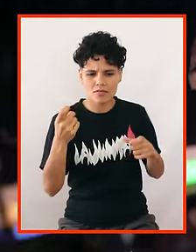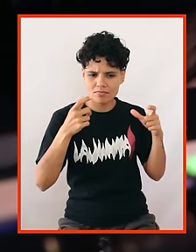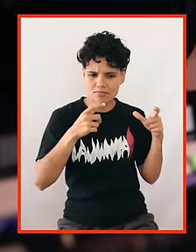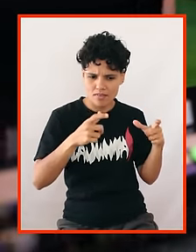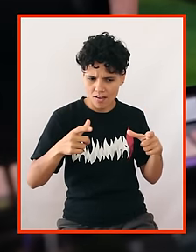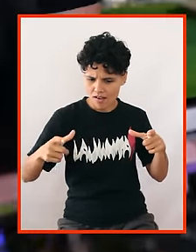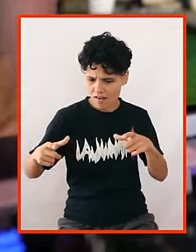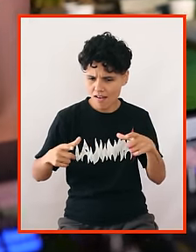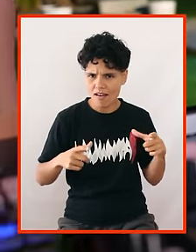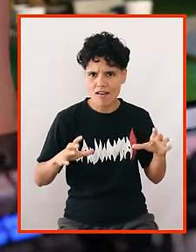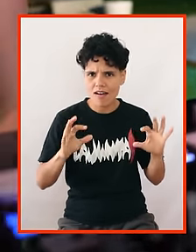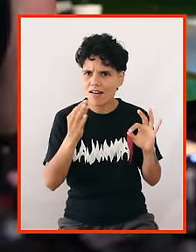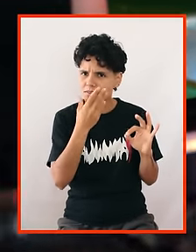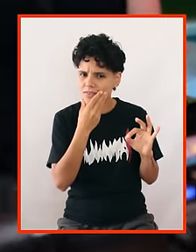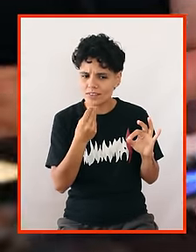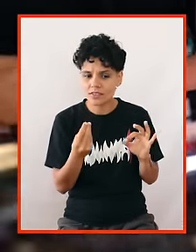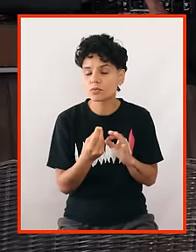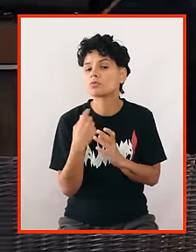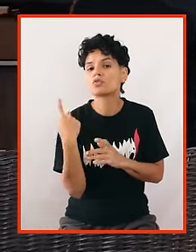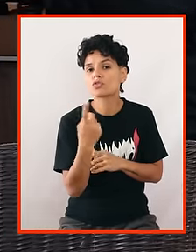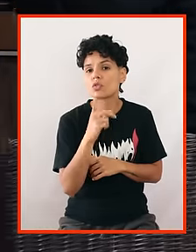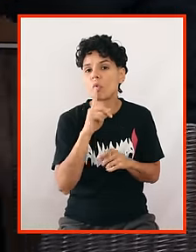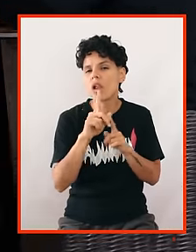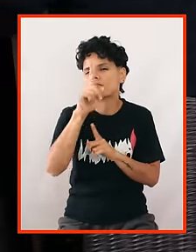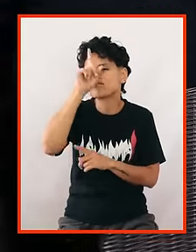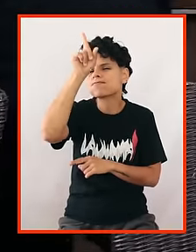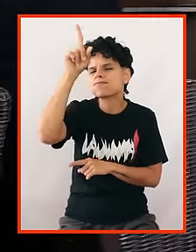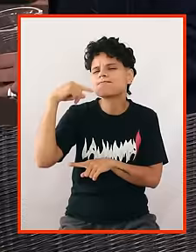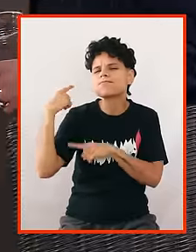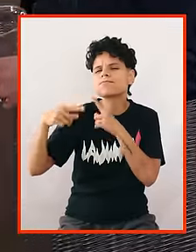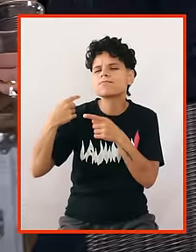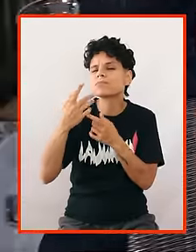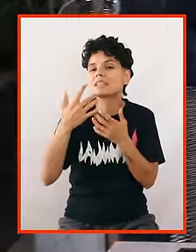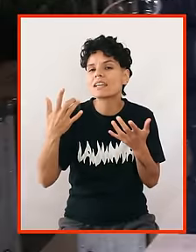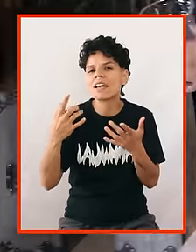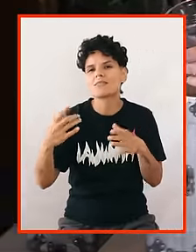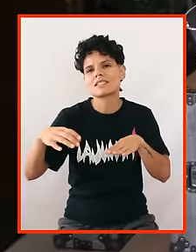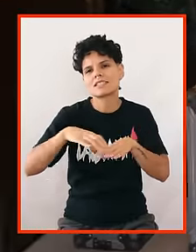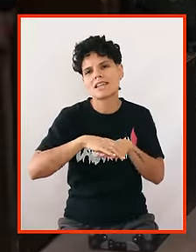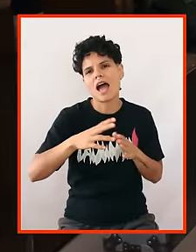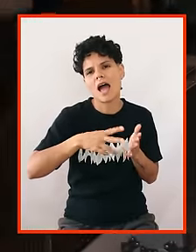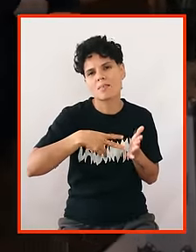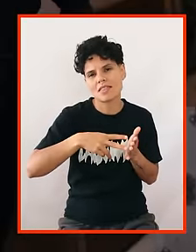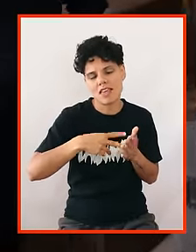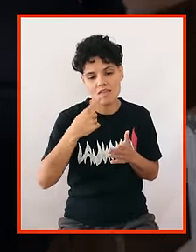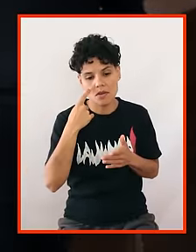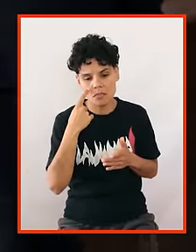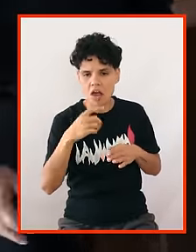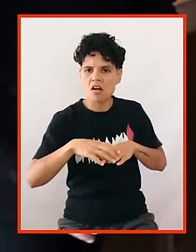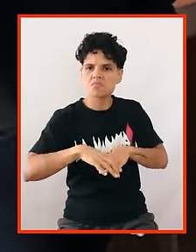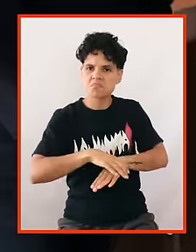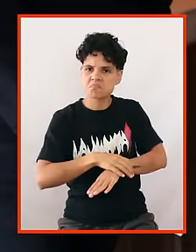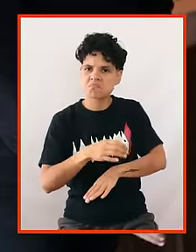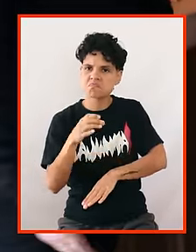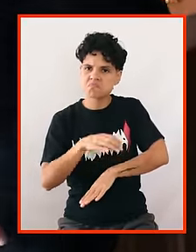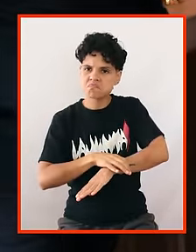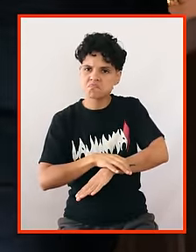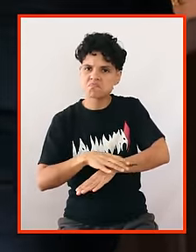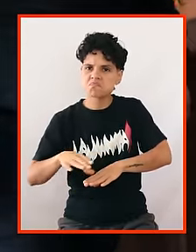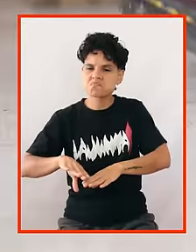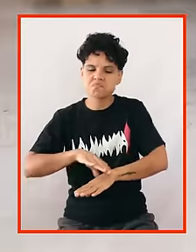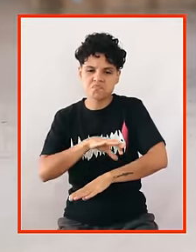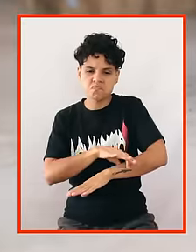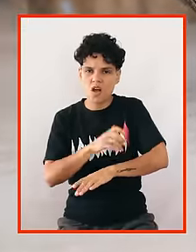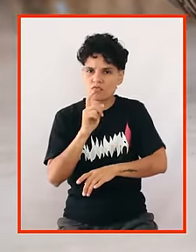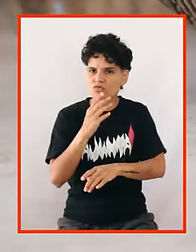bonitos platitos. Sí. Gracias. Por acá tenemos un rito, la zapatilla, mirá. Ahí, su Bototelli.